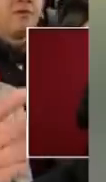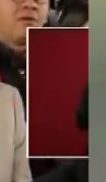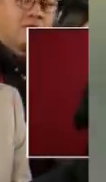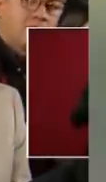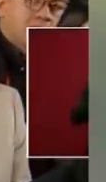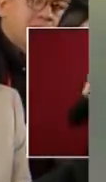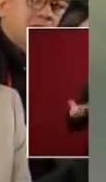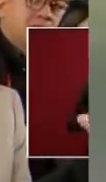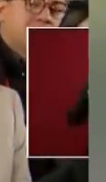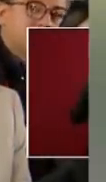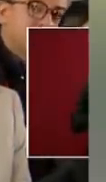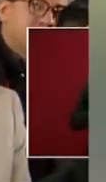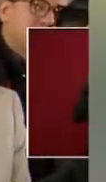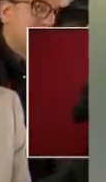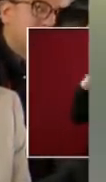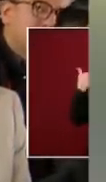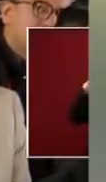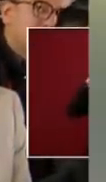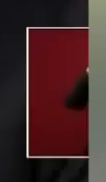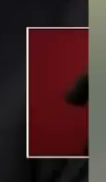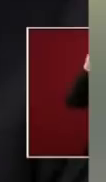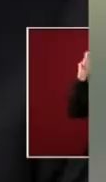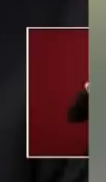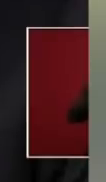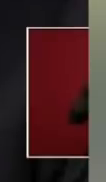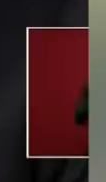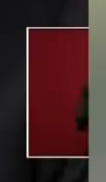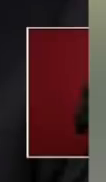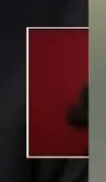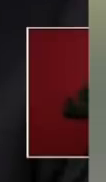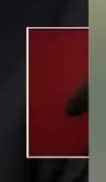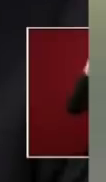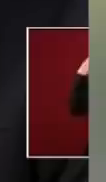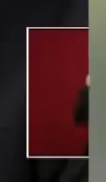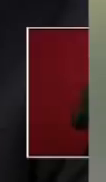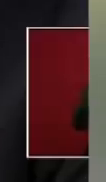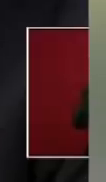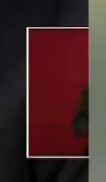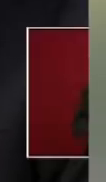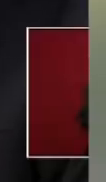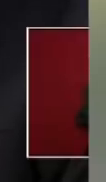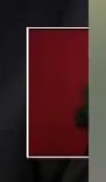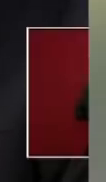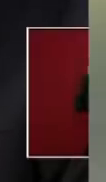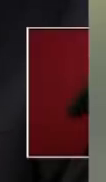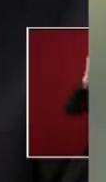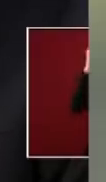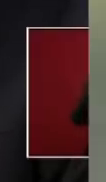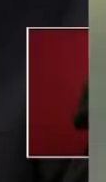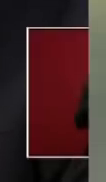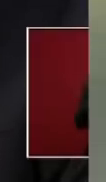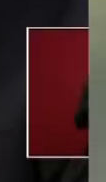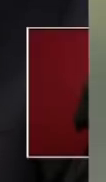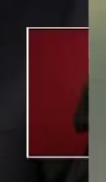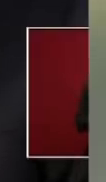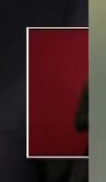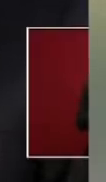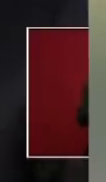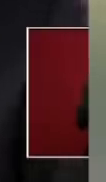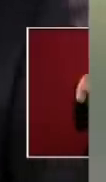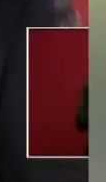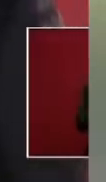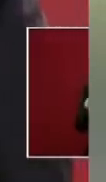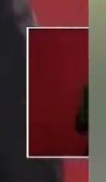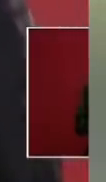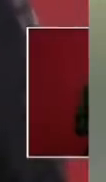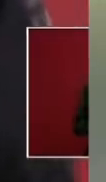en esta presencia de su conferencia mañanera, ¿no? Entonces es eso, ahí tenemos nosotros que entrar para decirle: presidente,